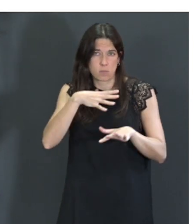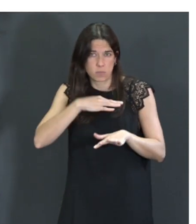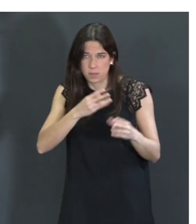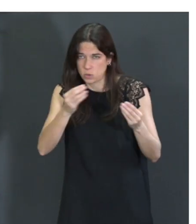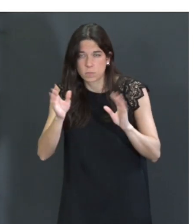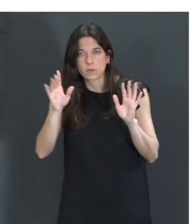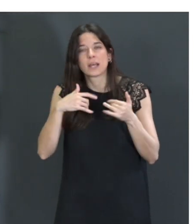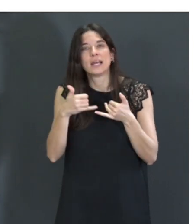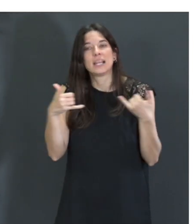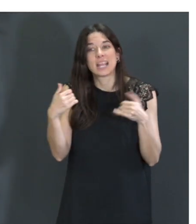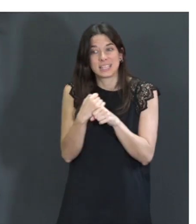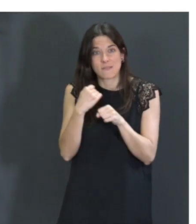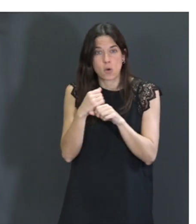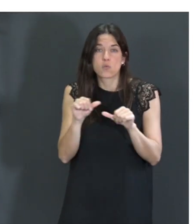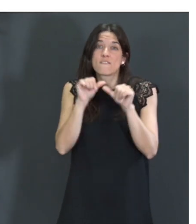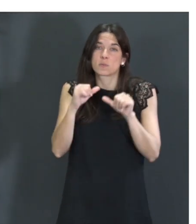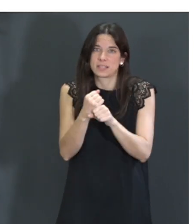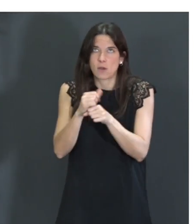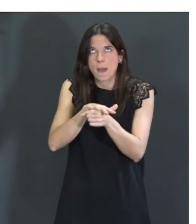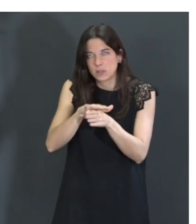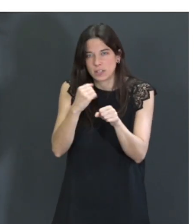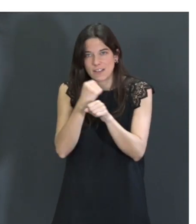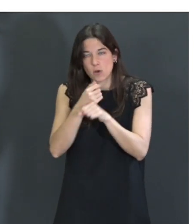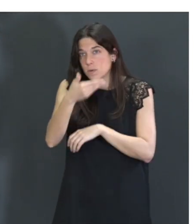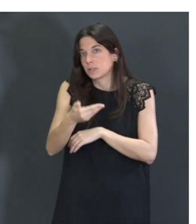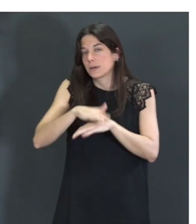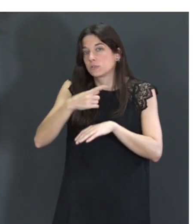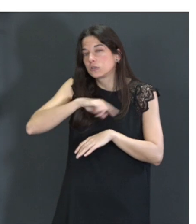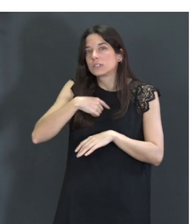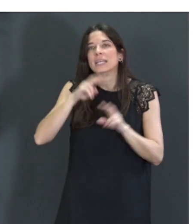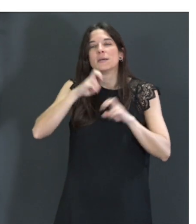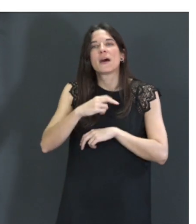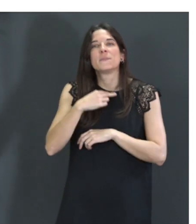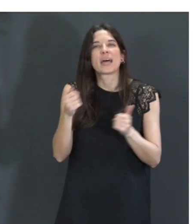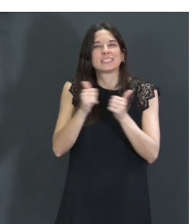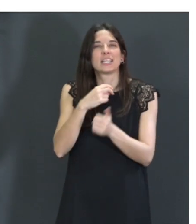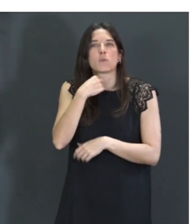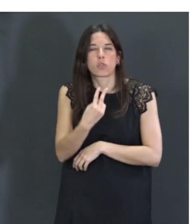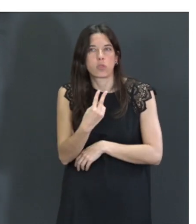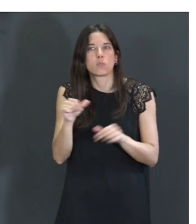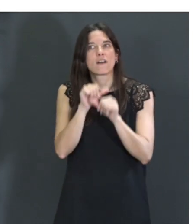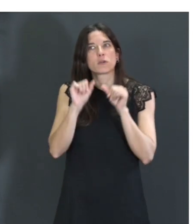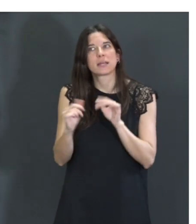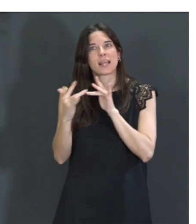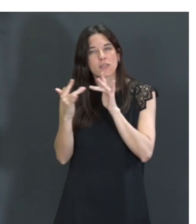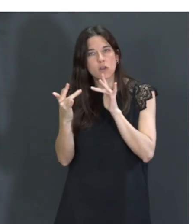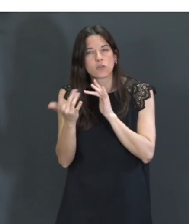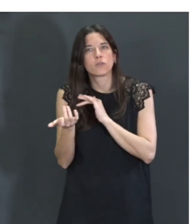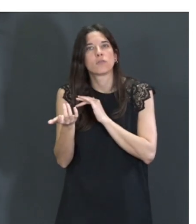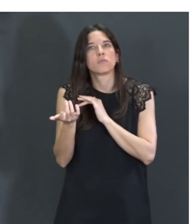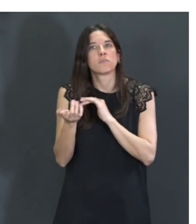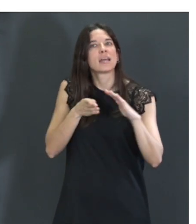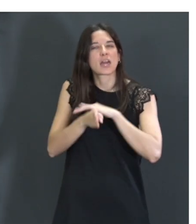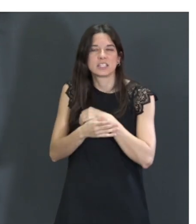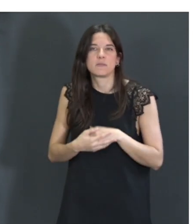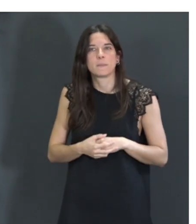para nosotros muy importante es el tema de los asistentes de voz como un canal pues interactivo y